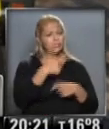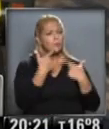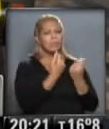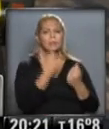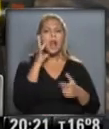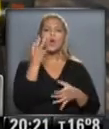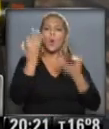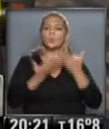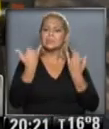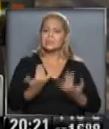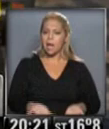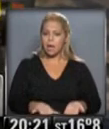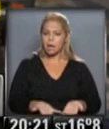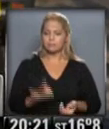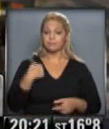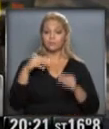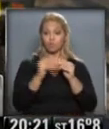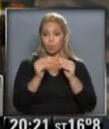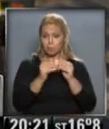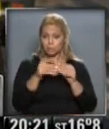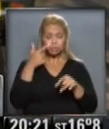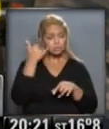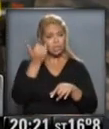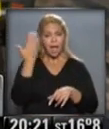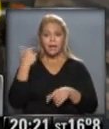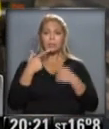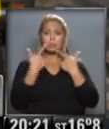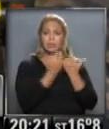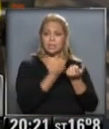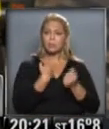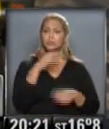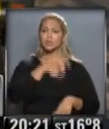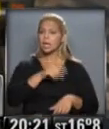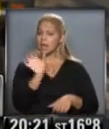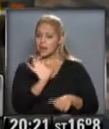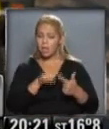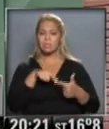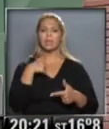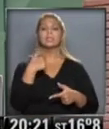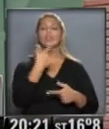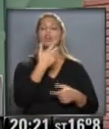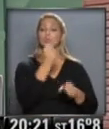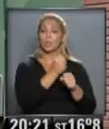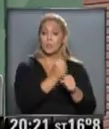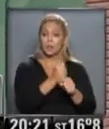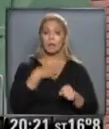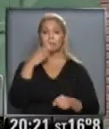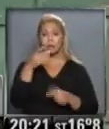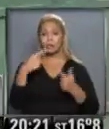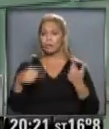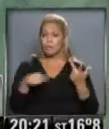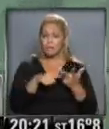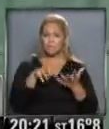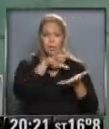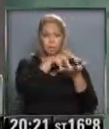justo. Los compañeros hicieron los reclamos acá por sus salarios caídos, por la fuente de trabajo, en los fueros laborales, en